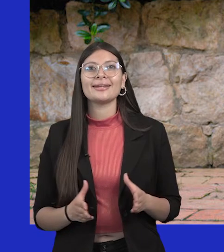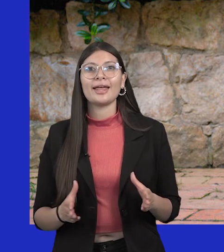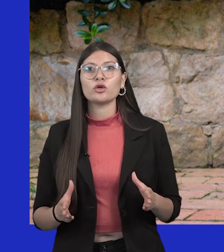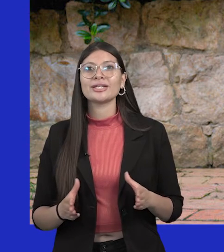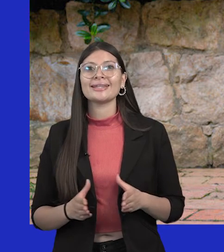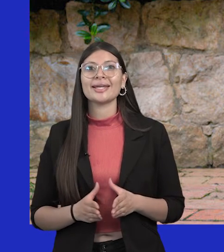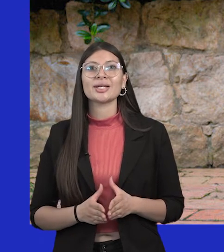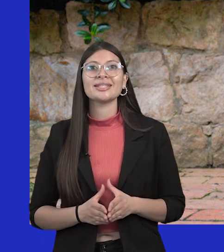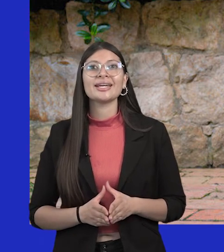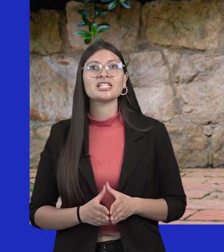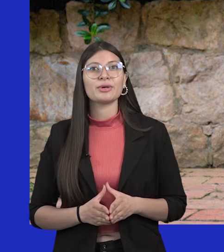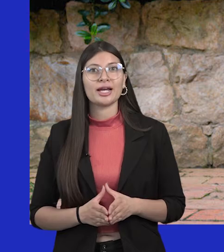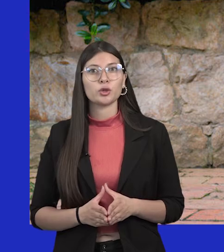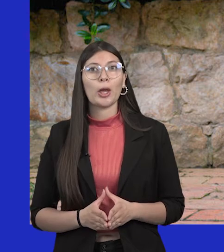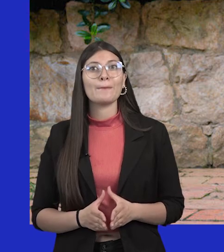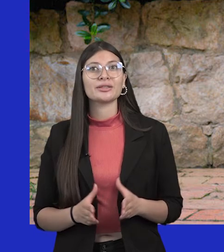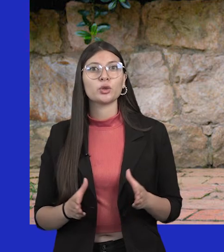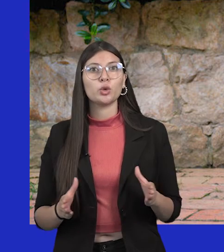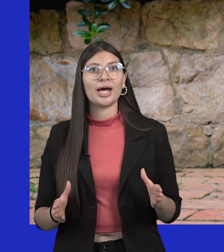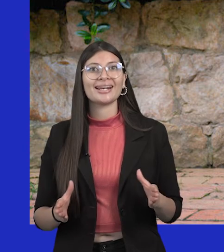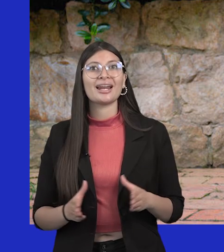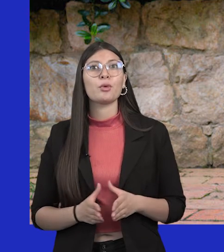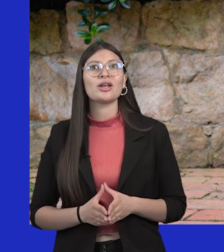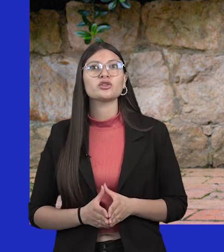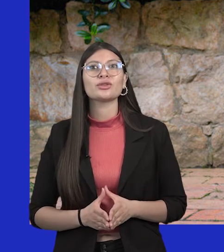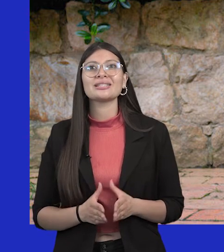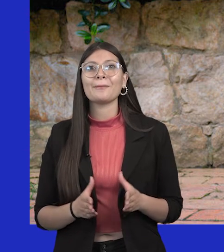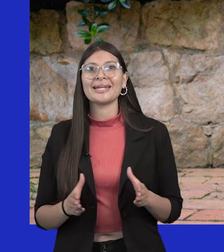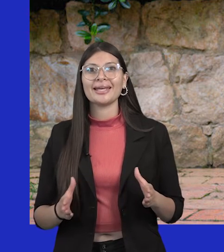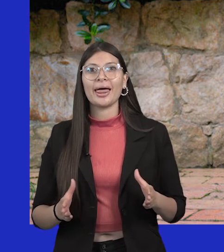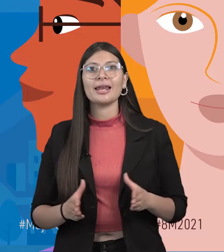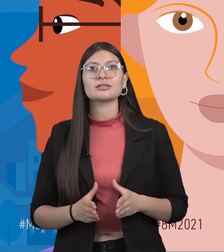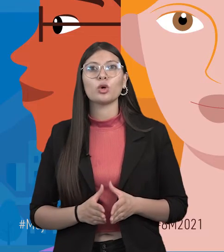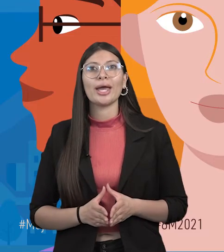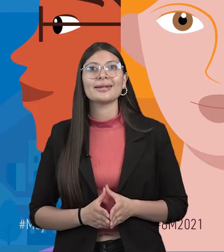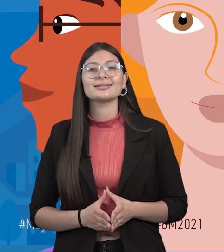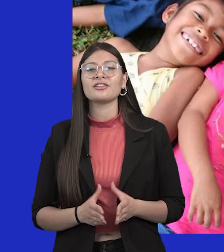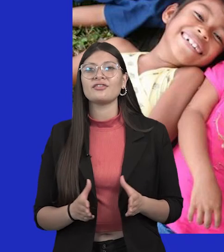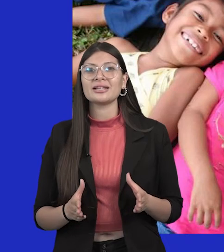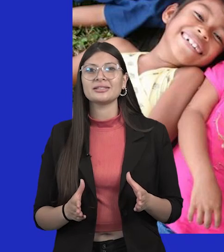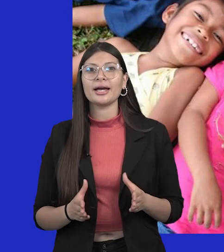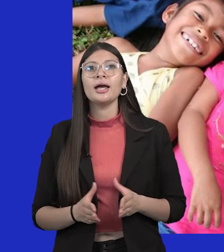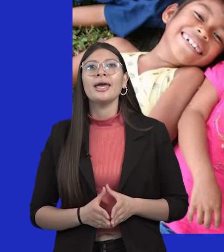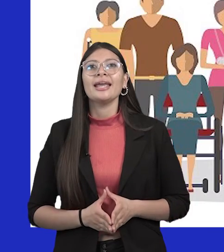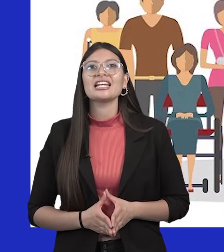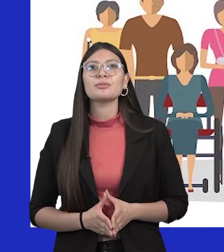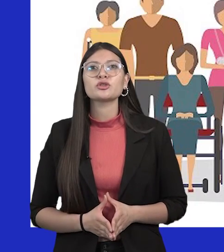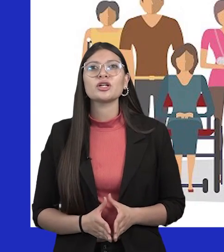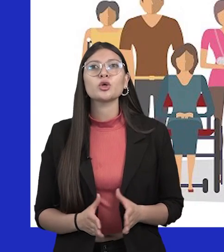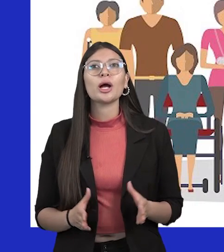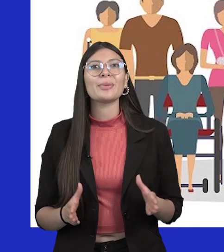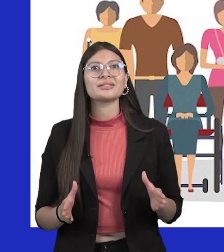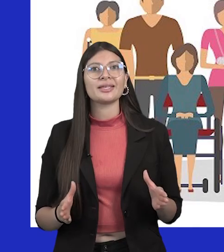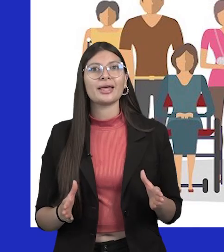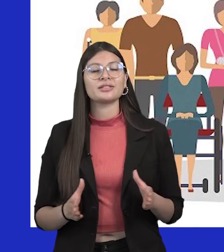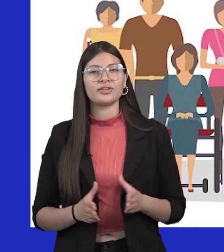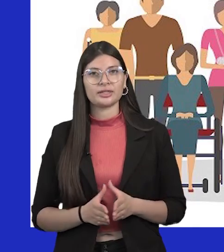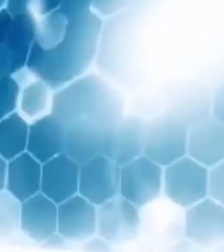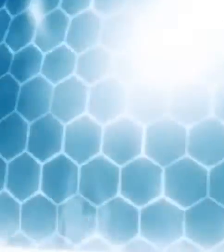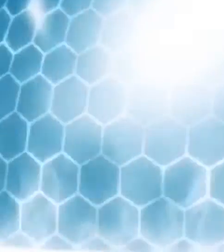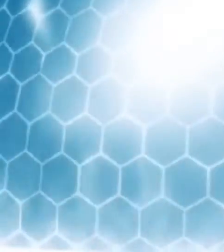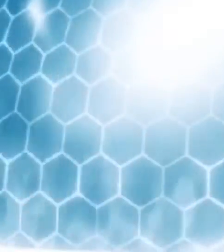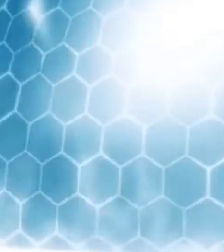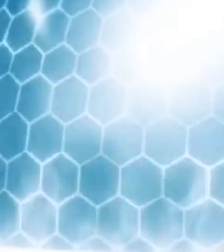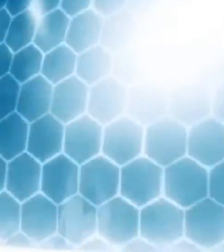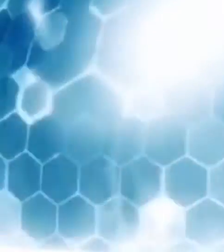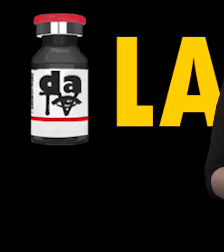los desheredados de la tierra siguen esperando, en particular la población desempleada, las mujeres, la infancia y las personas con capacidades